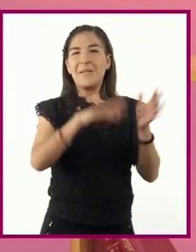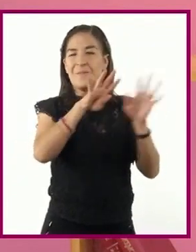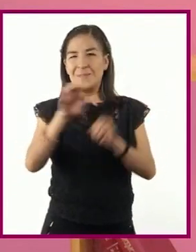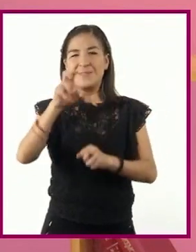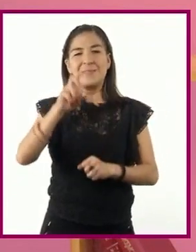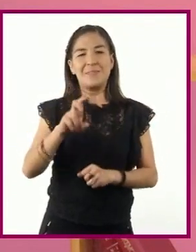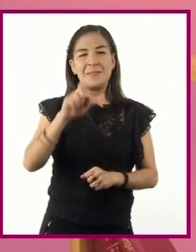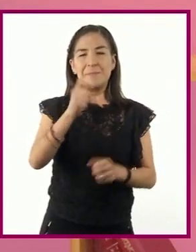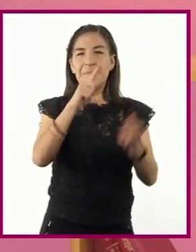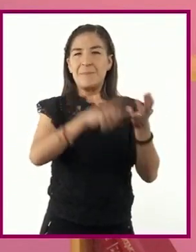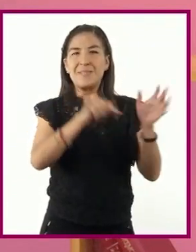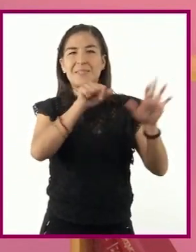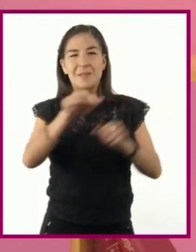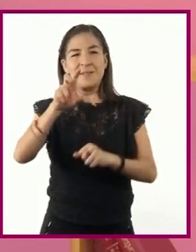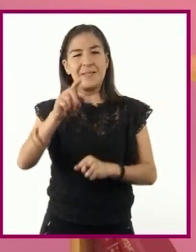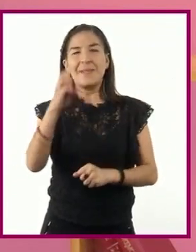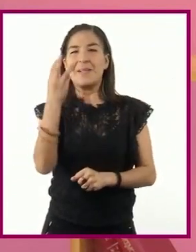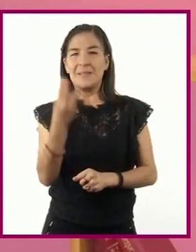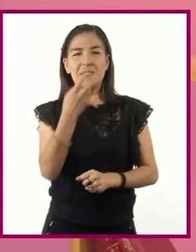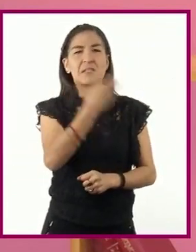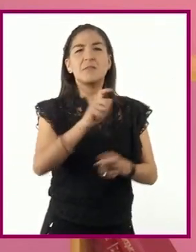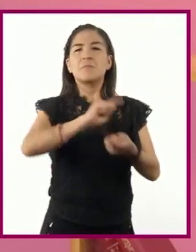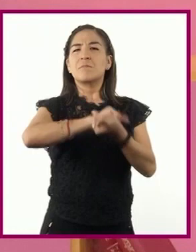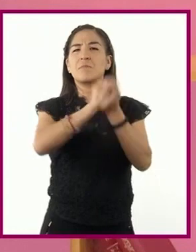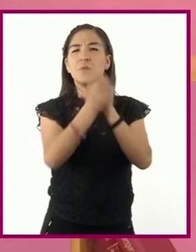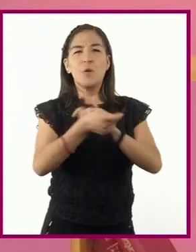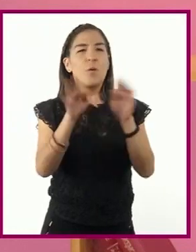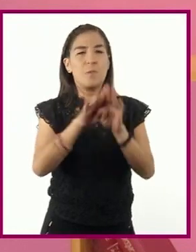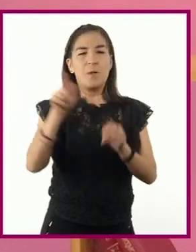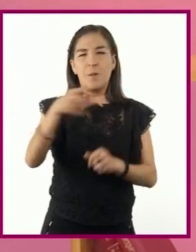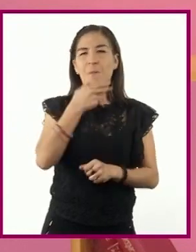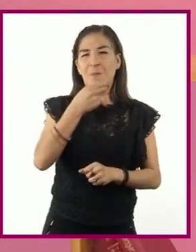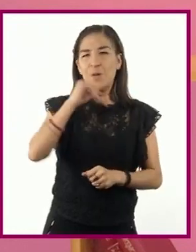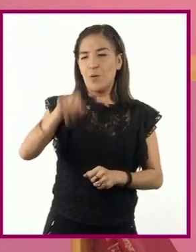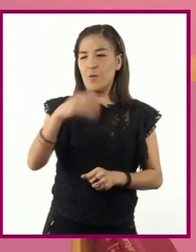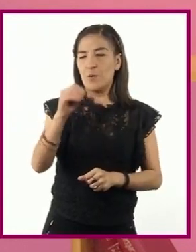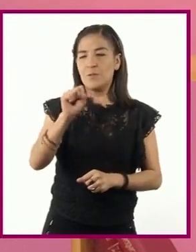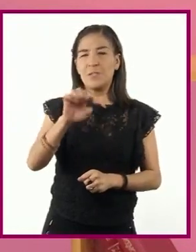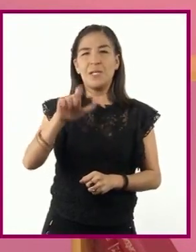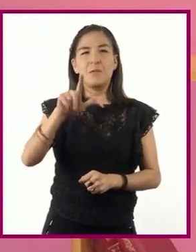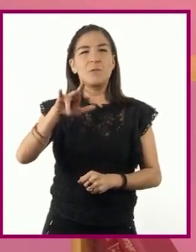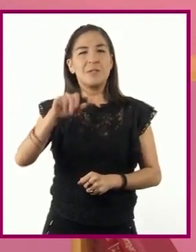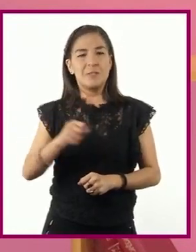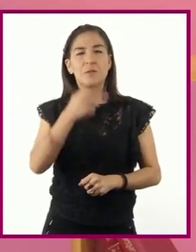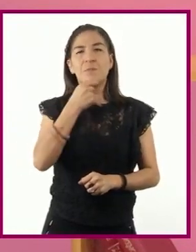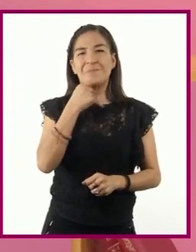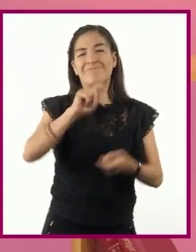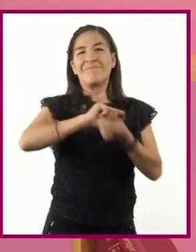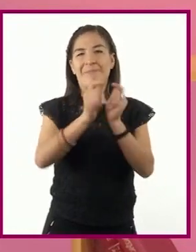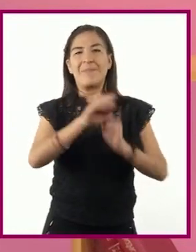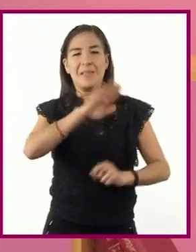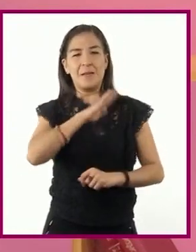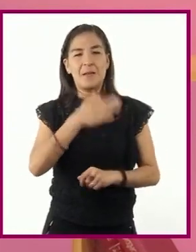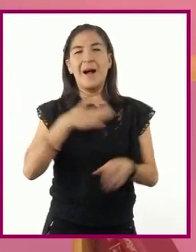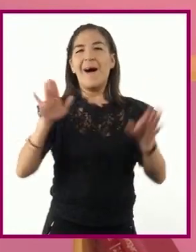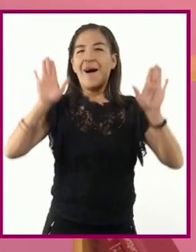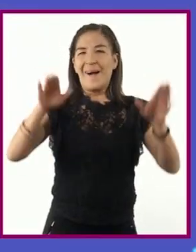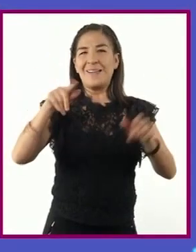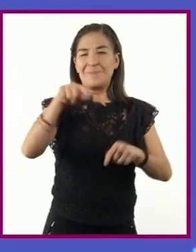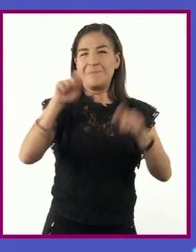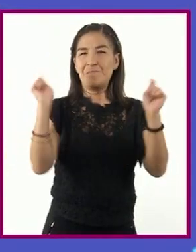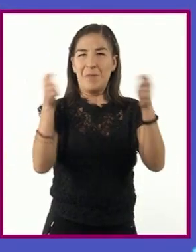1593-1633, que se llama, en la traducción que hizo José Luis Rivas al español, Alas de Pascua de